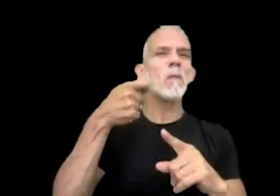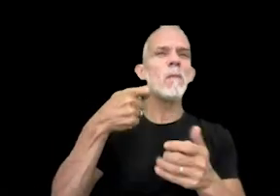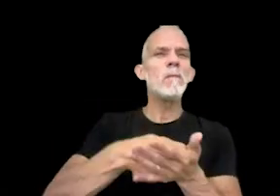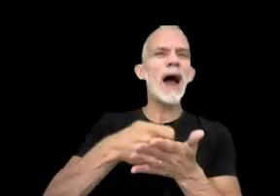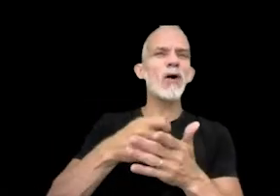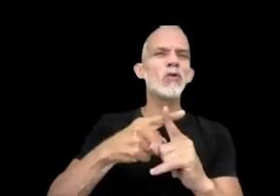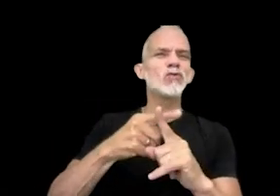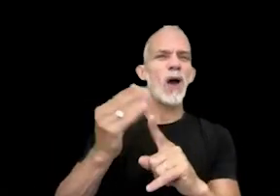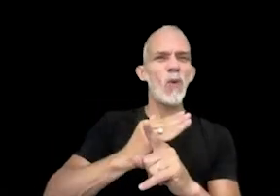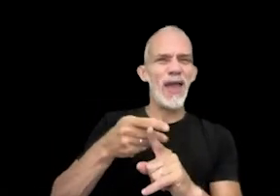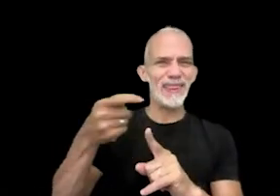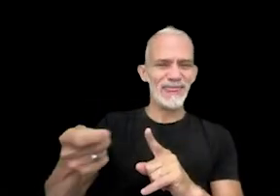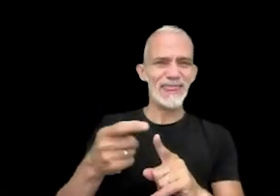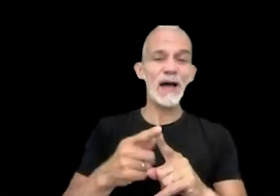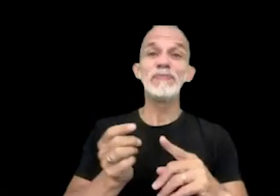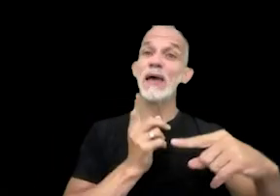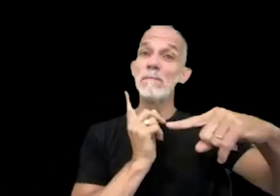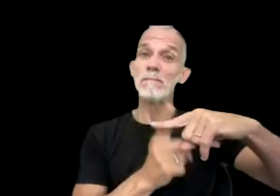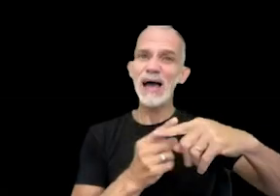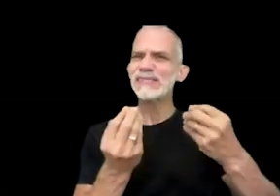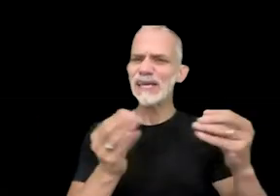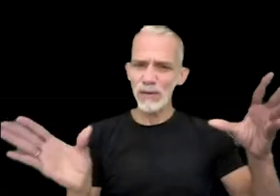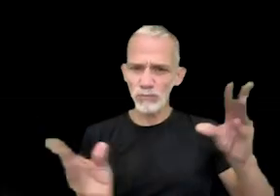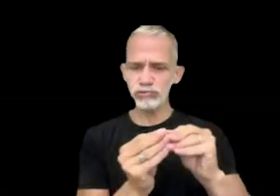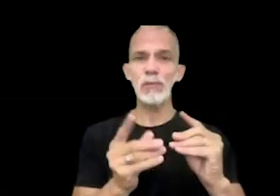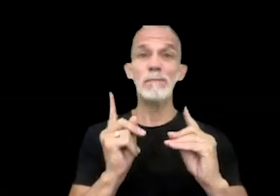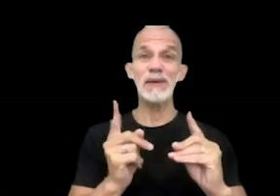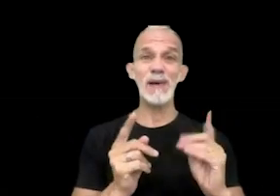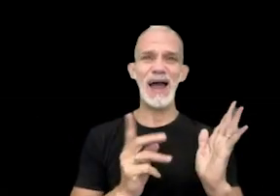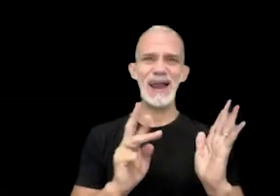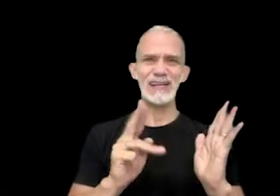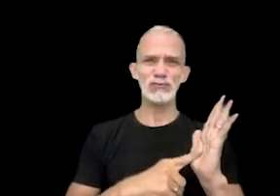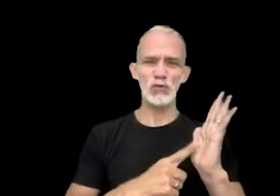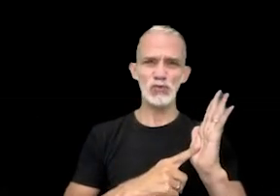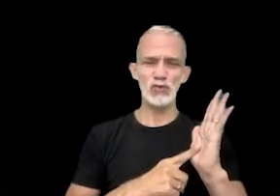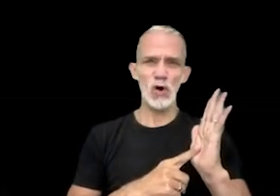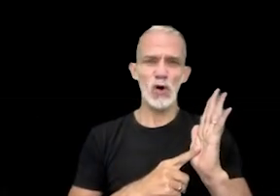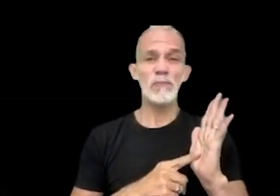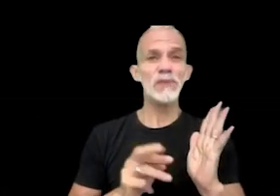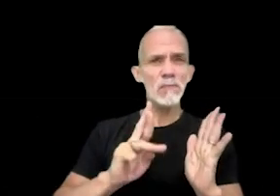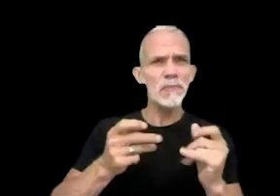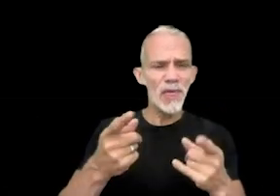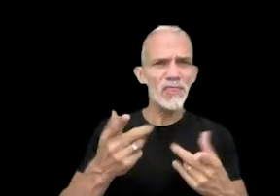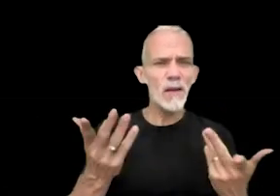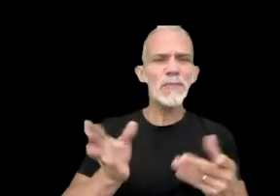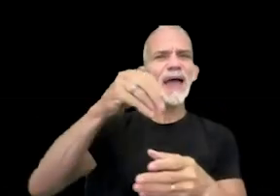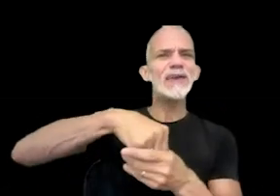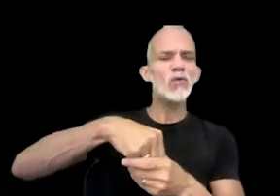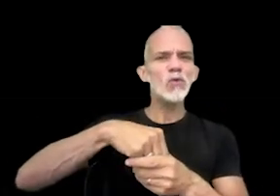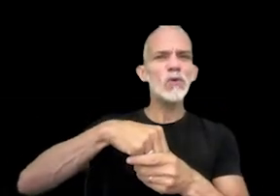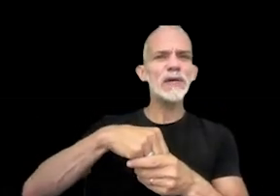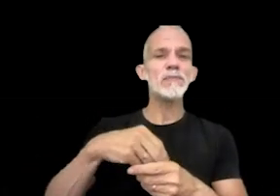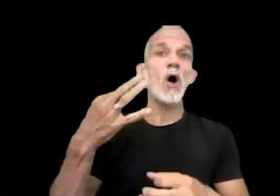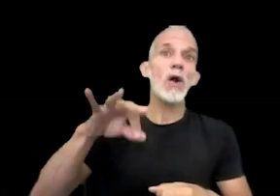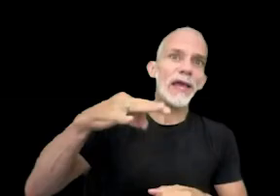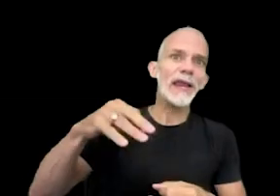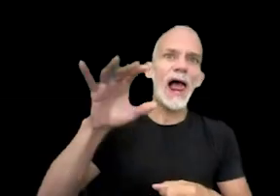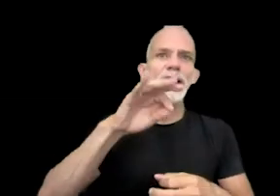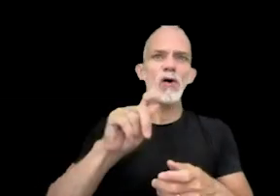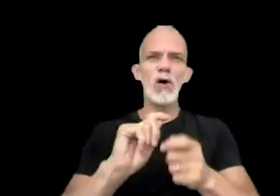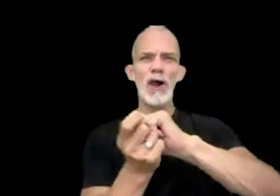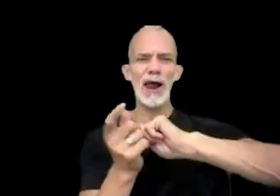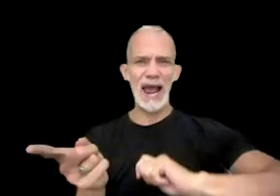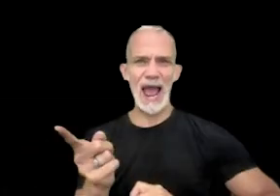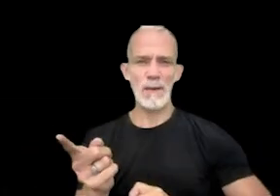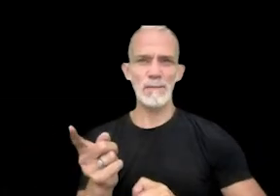cuenta, sumado a que la misma resolución habilitaba a incluir originales o rectificativas